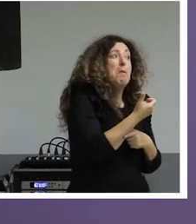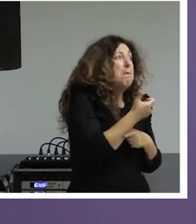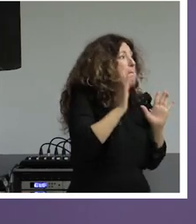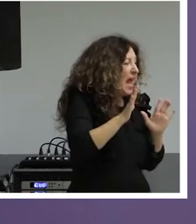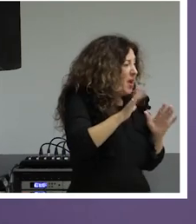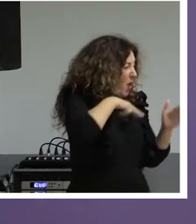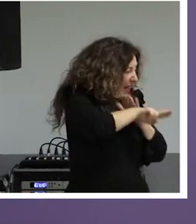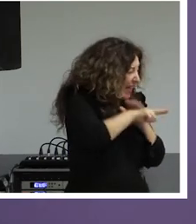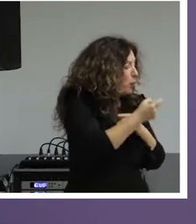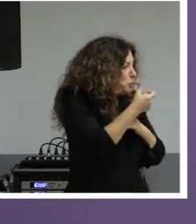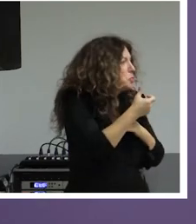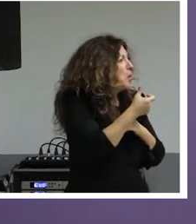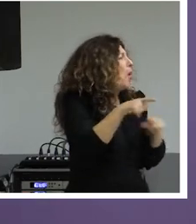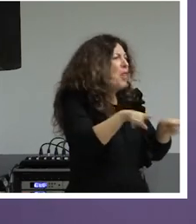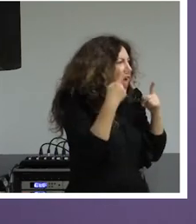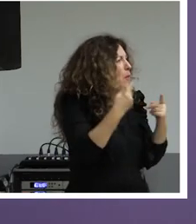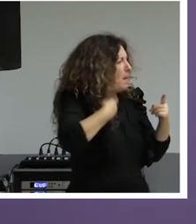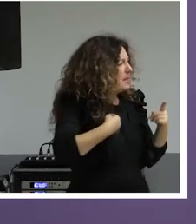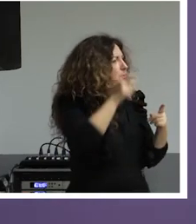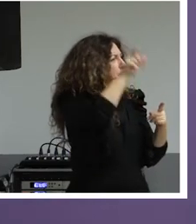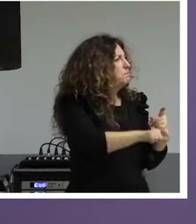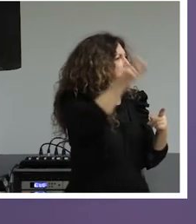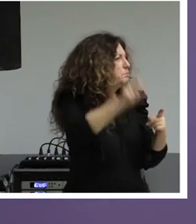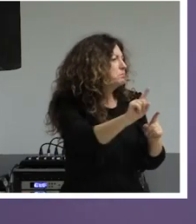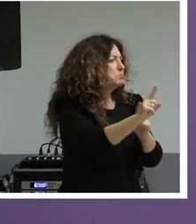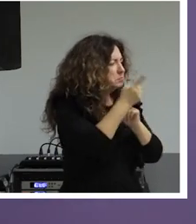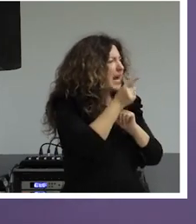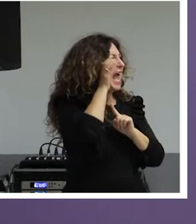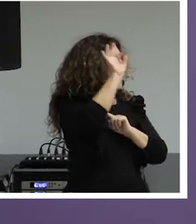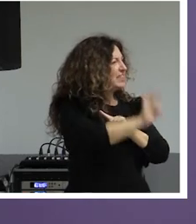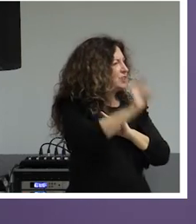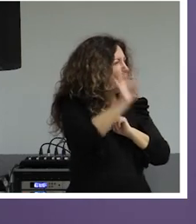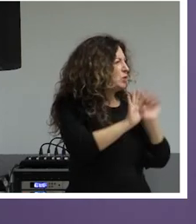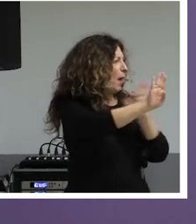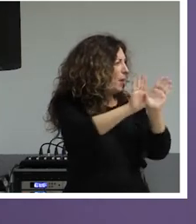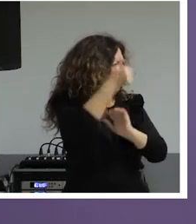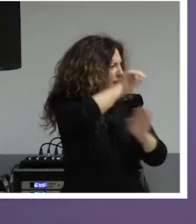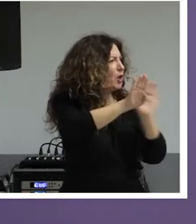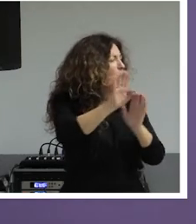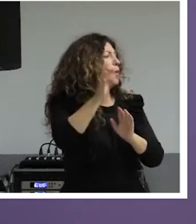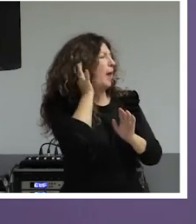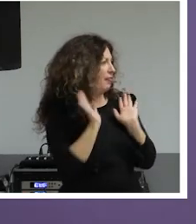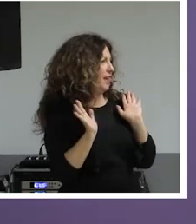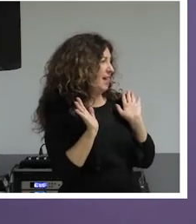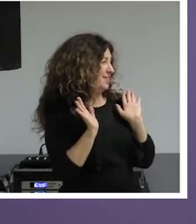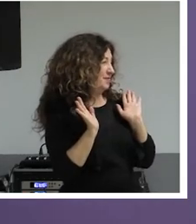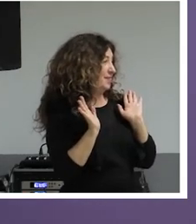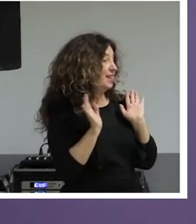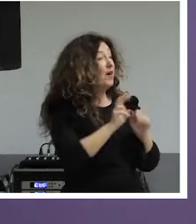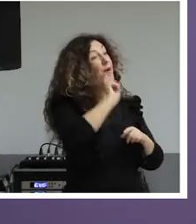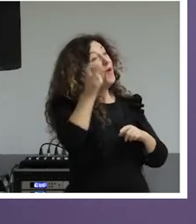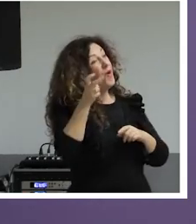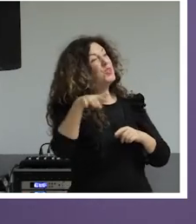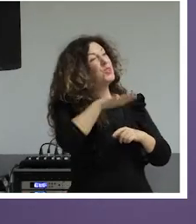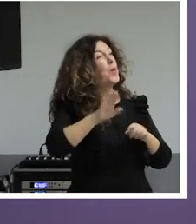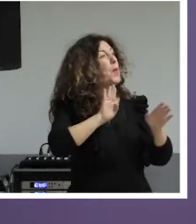que hay dos tipos el municipio pequeño que normalmente tiene pocos recursos y que sin embargo con esos pocos recursos